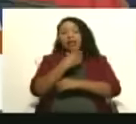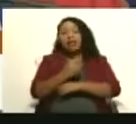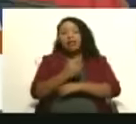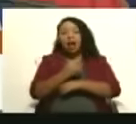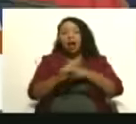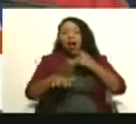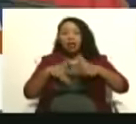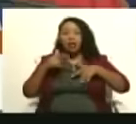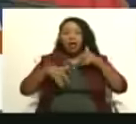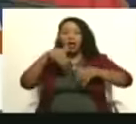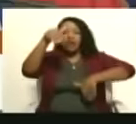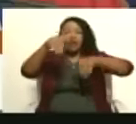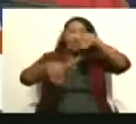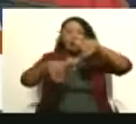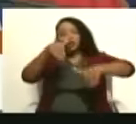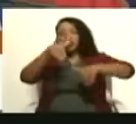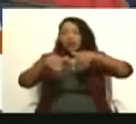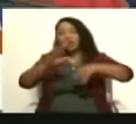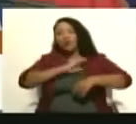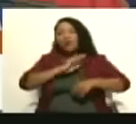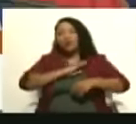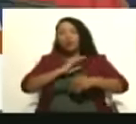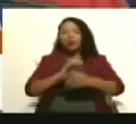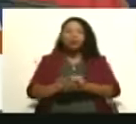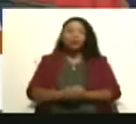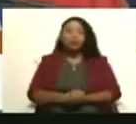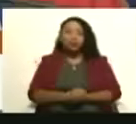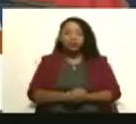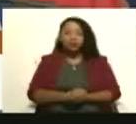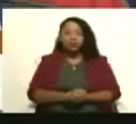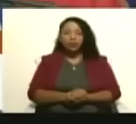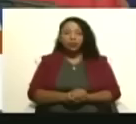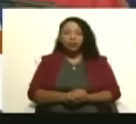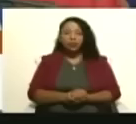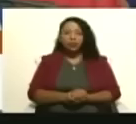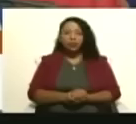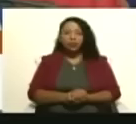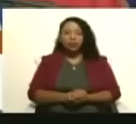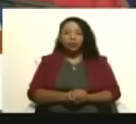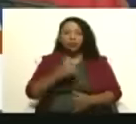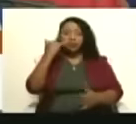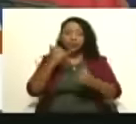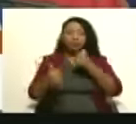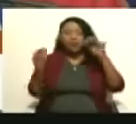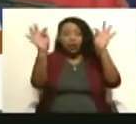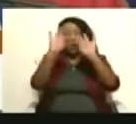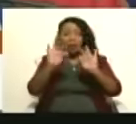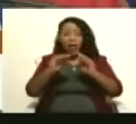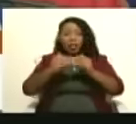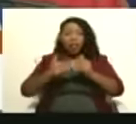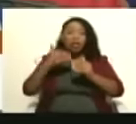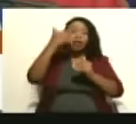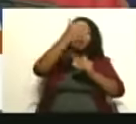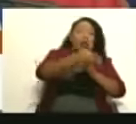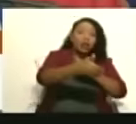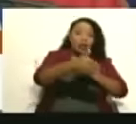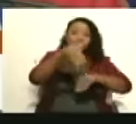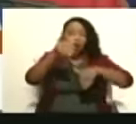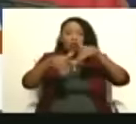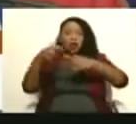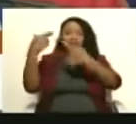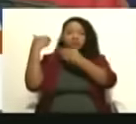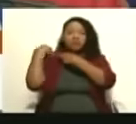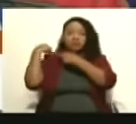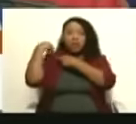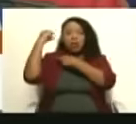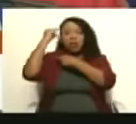acto de votación propiamente dicho. Y por último, una tercera fase postelectoral correspondiente al